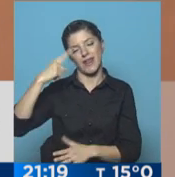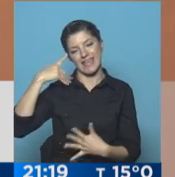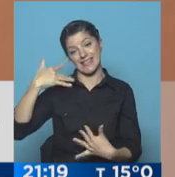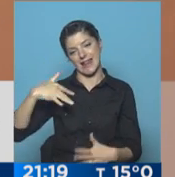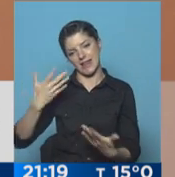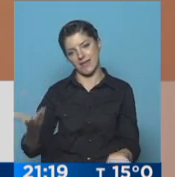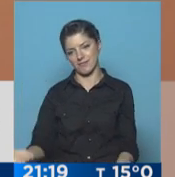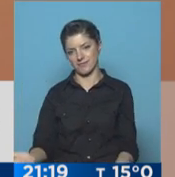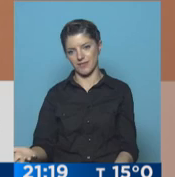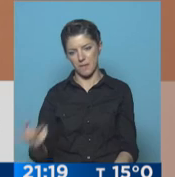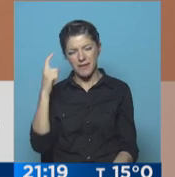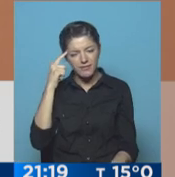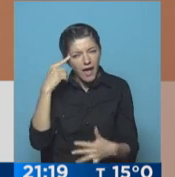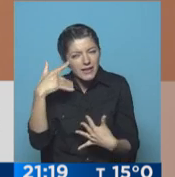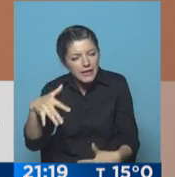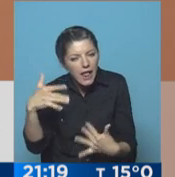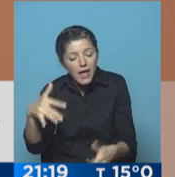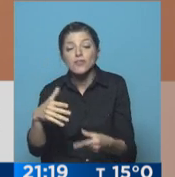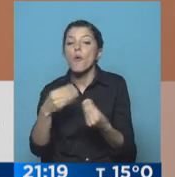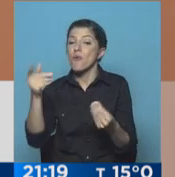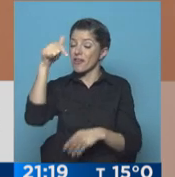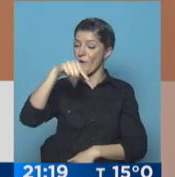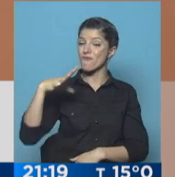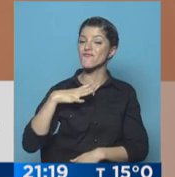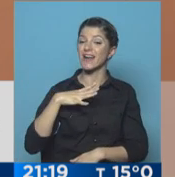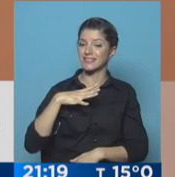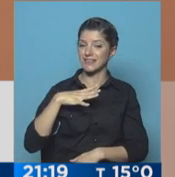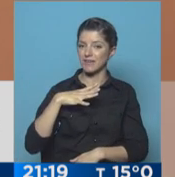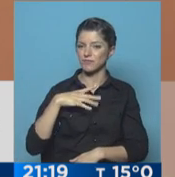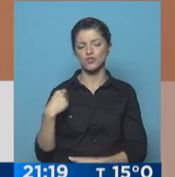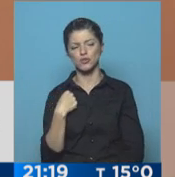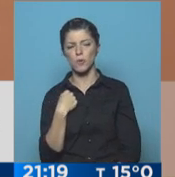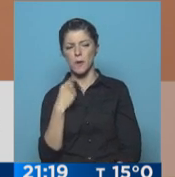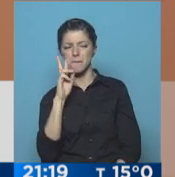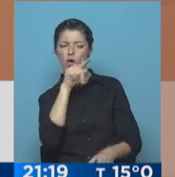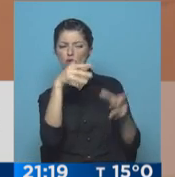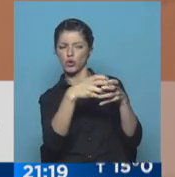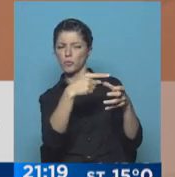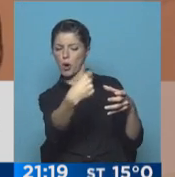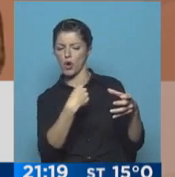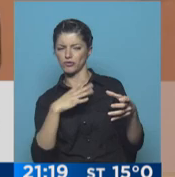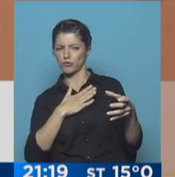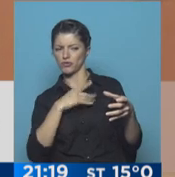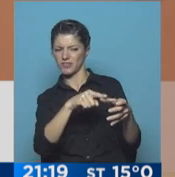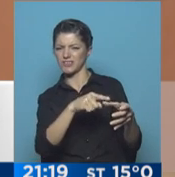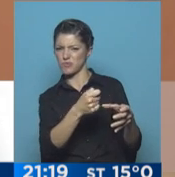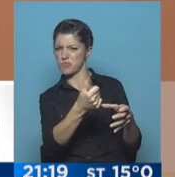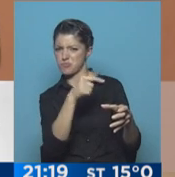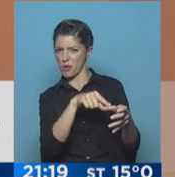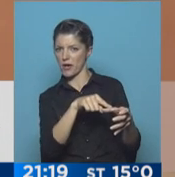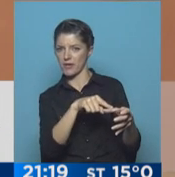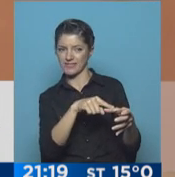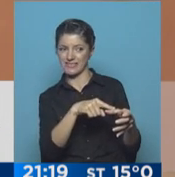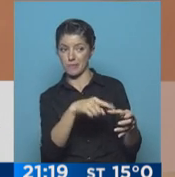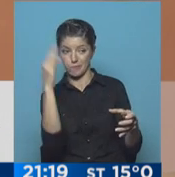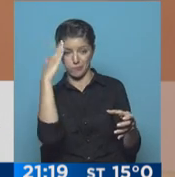inteligentes. Porque lo que está faltando, y veo del otro lado escaso caudal de